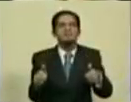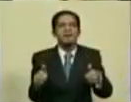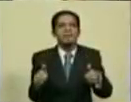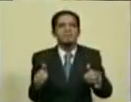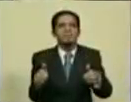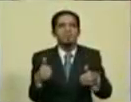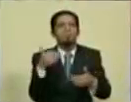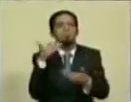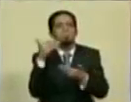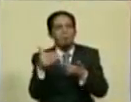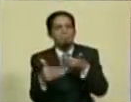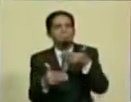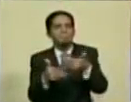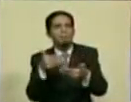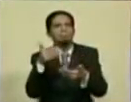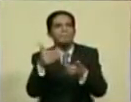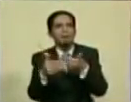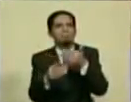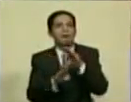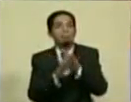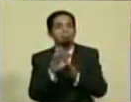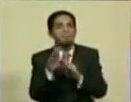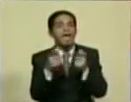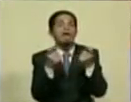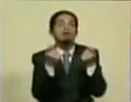transitar hacia una economía